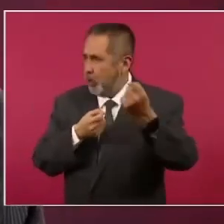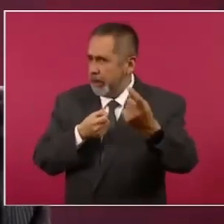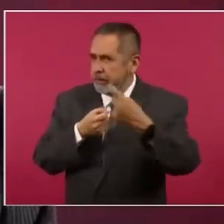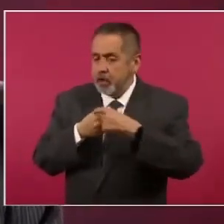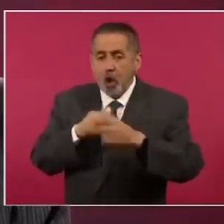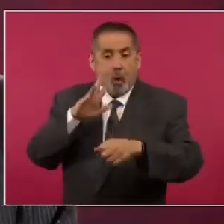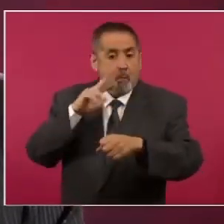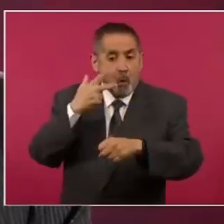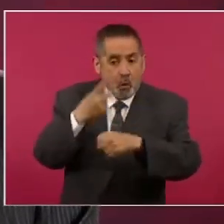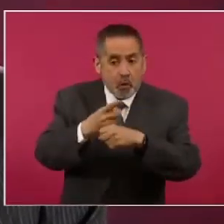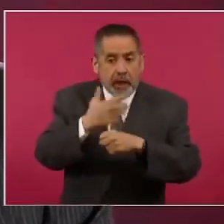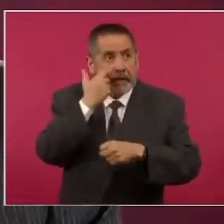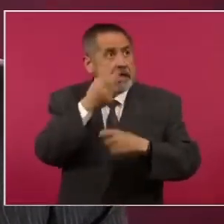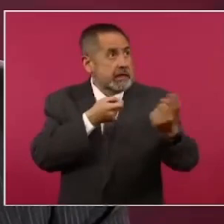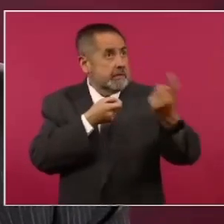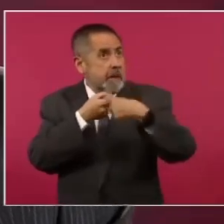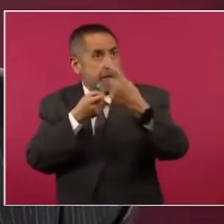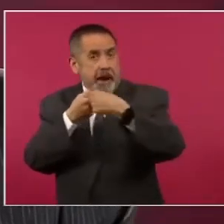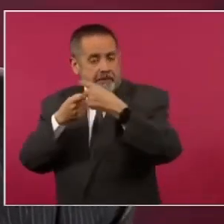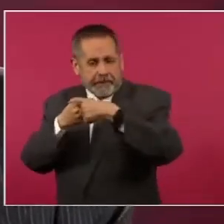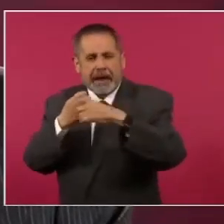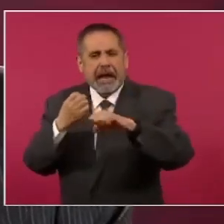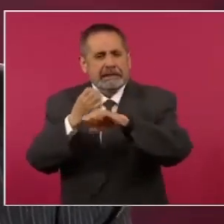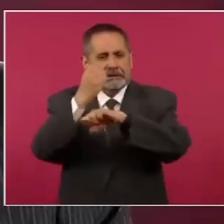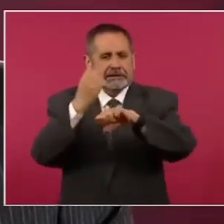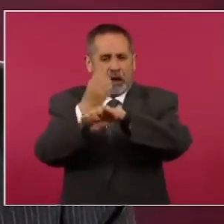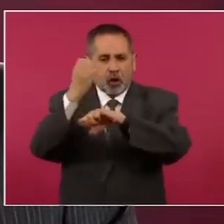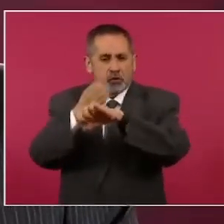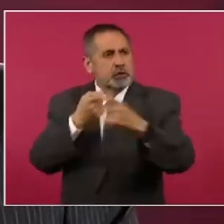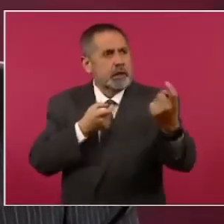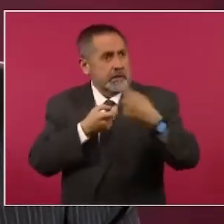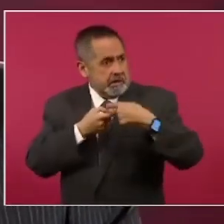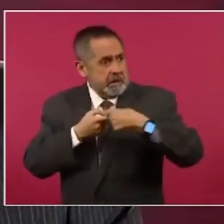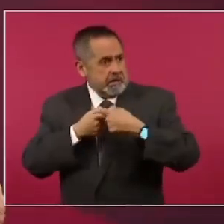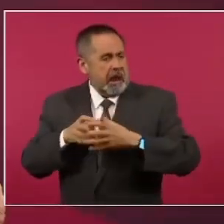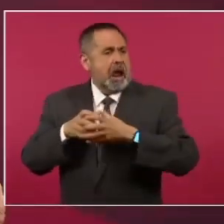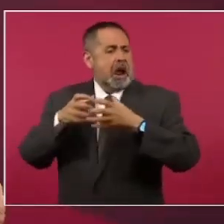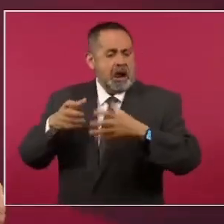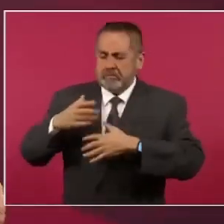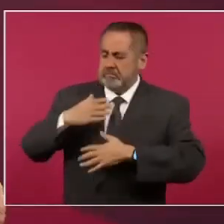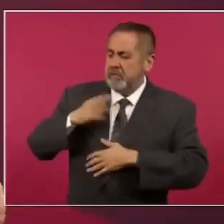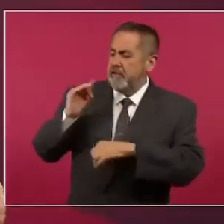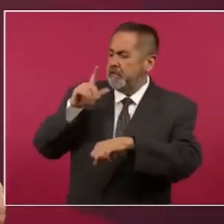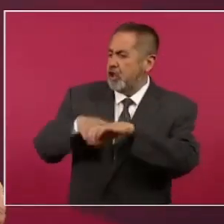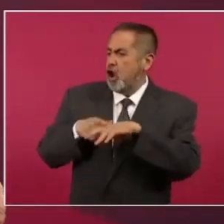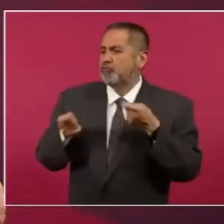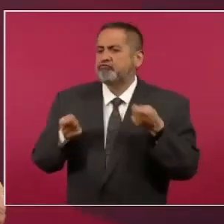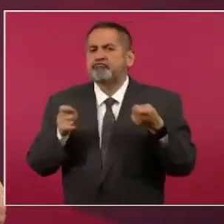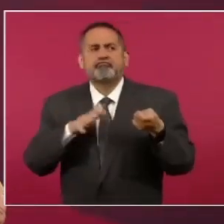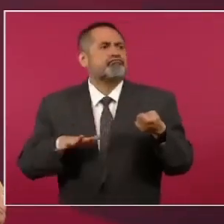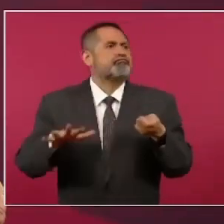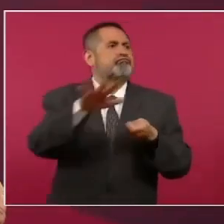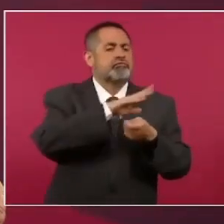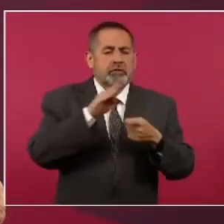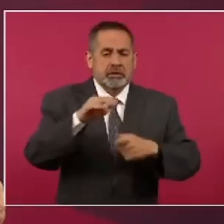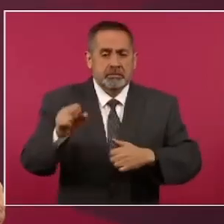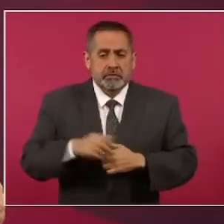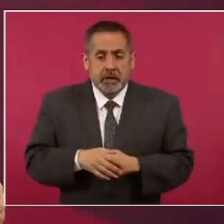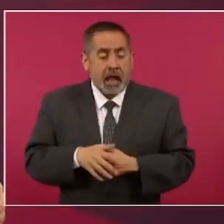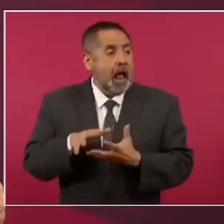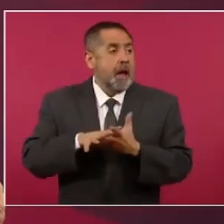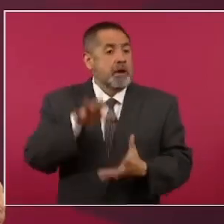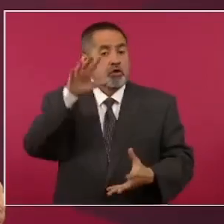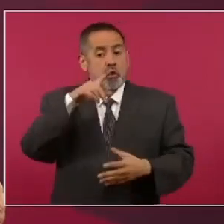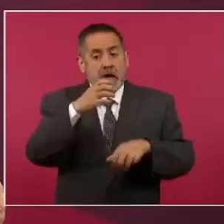Ya la mayoría de los gobiernos estatales han decidido que sea la federación